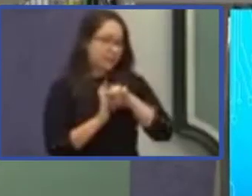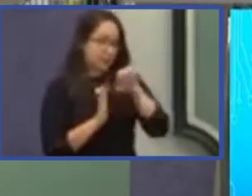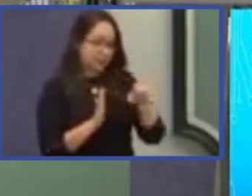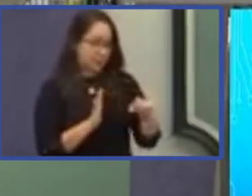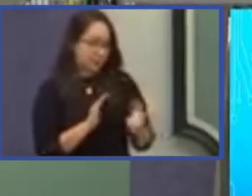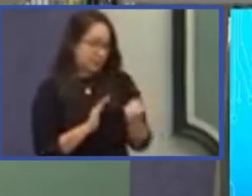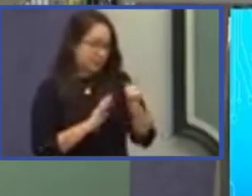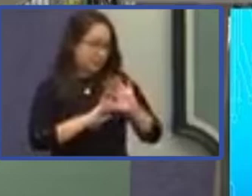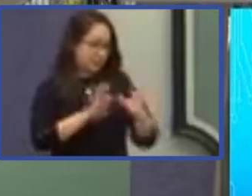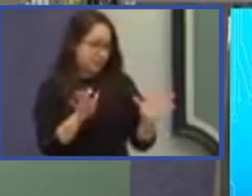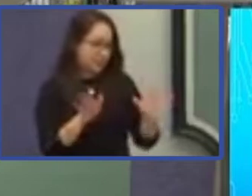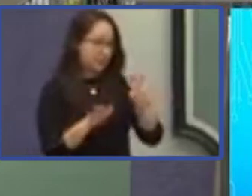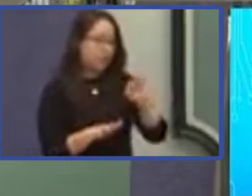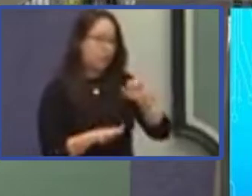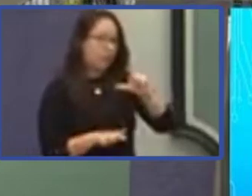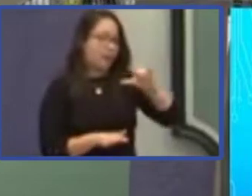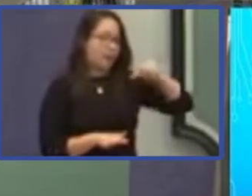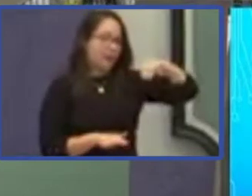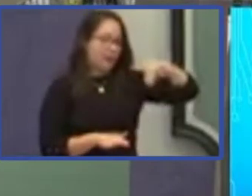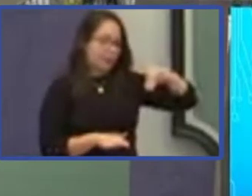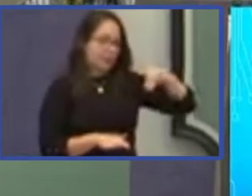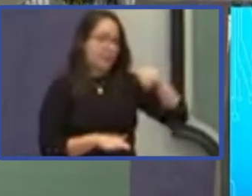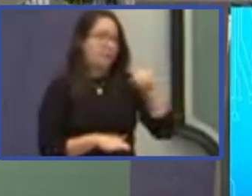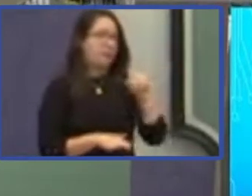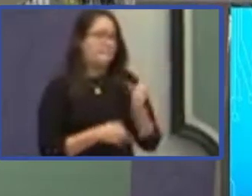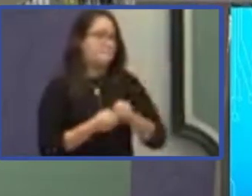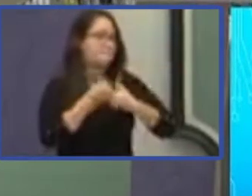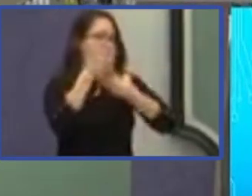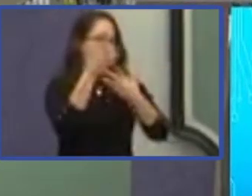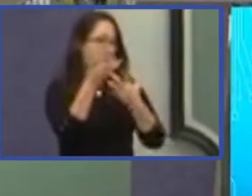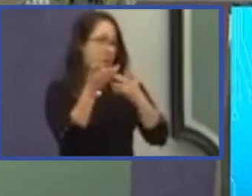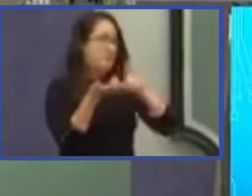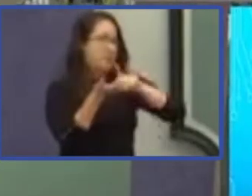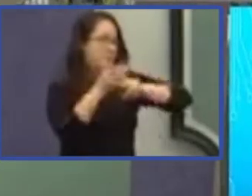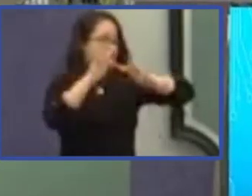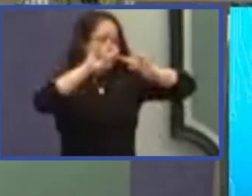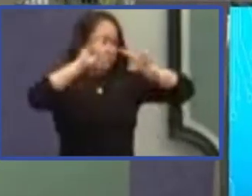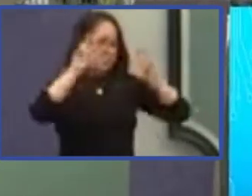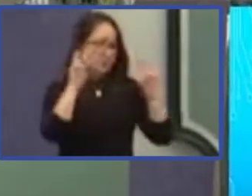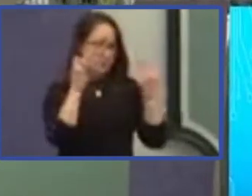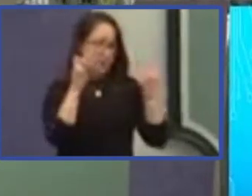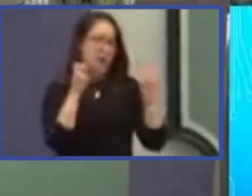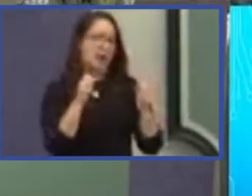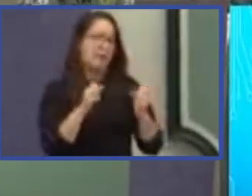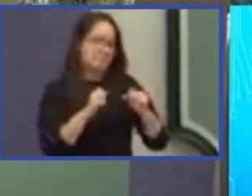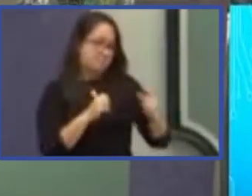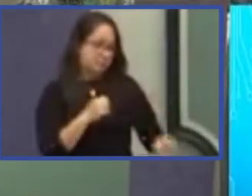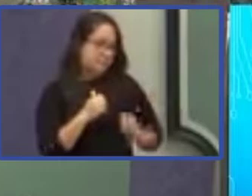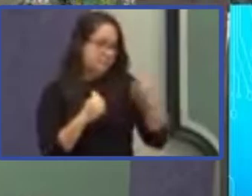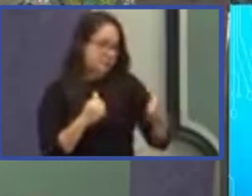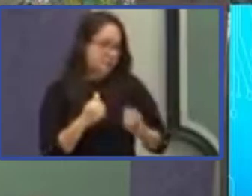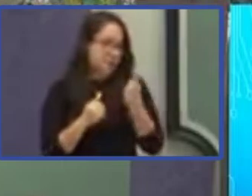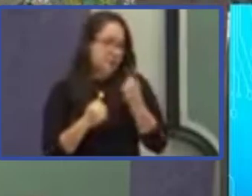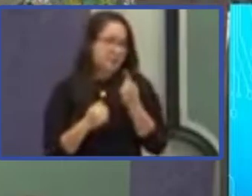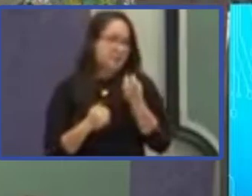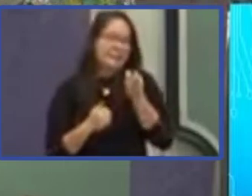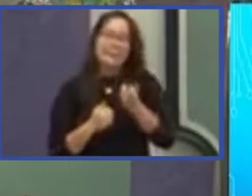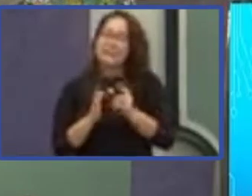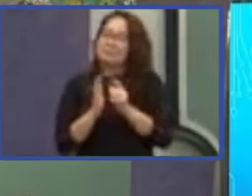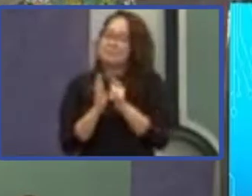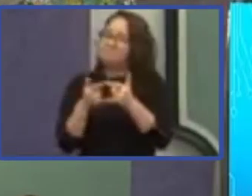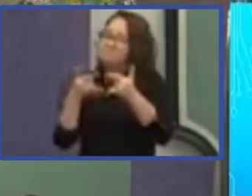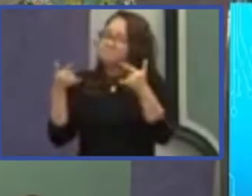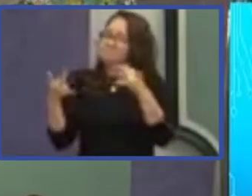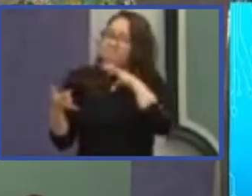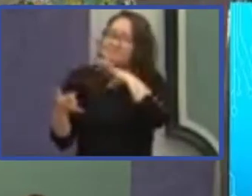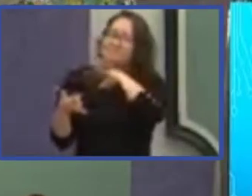era un poema donde aparecía el infinito esta es mi historia preferida de la literatura